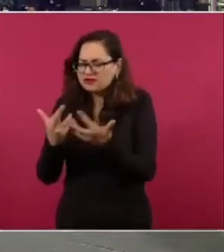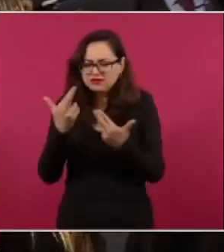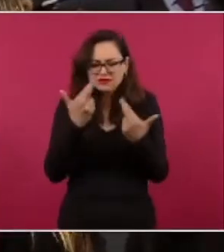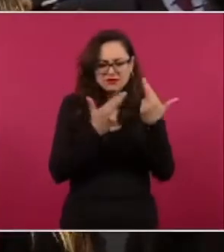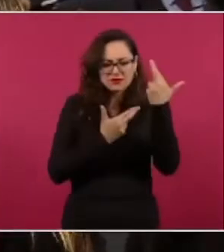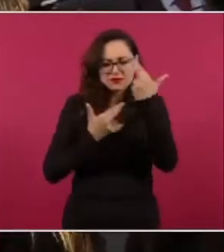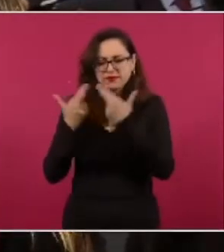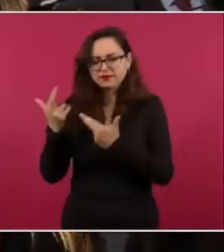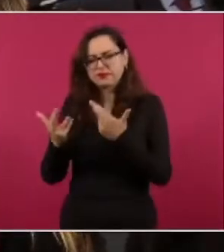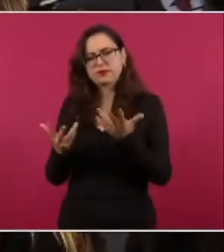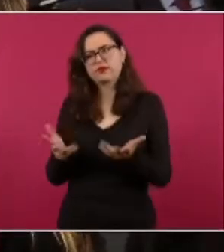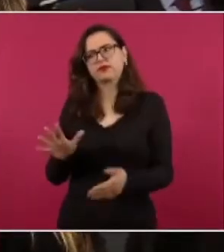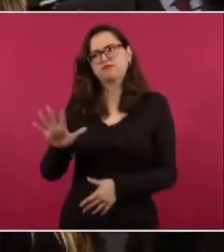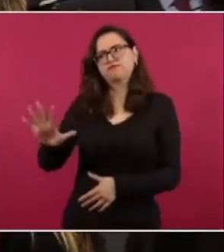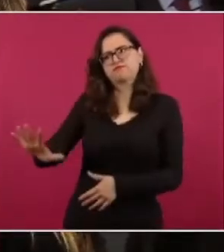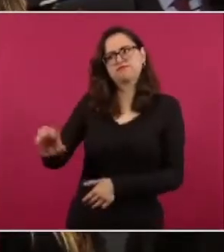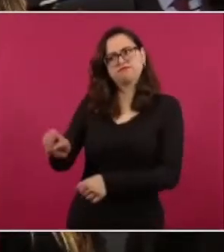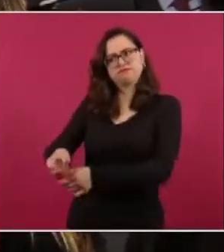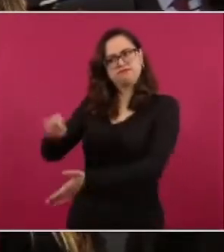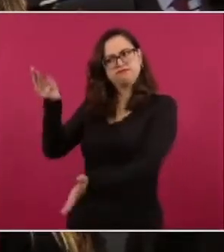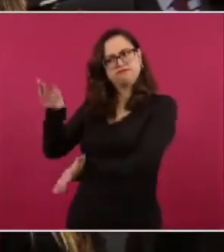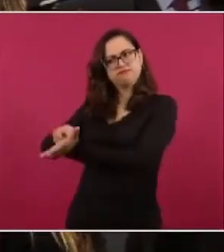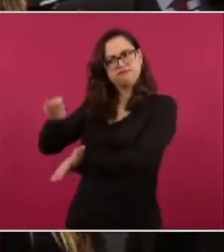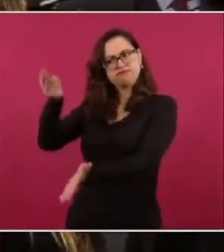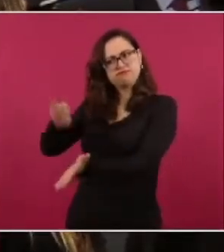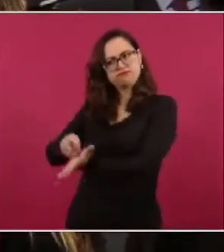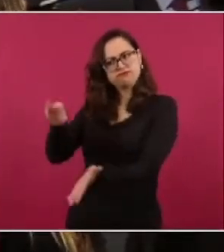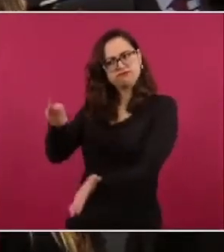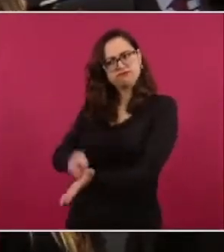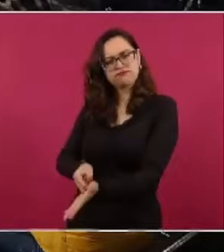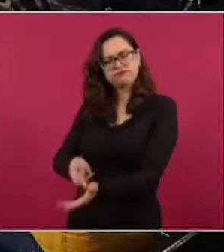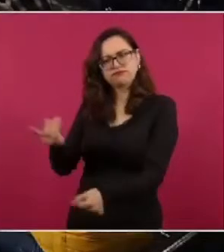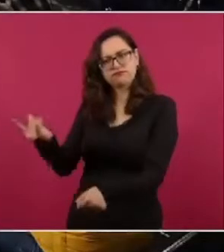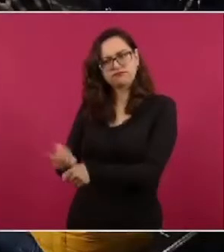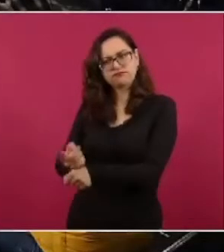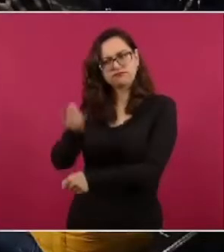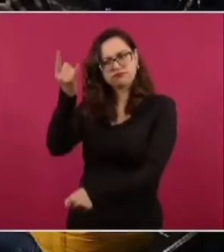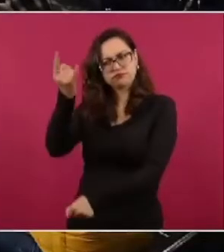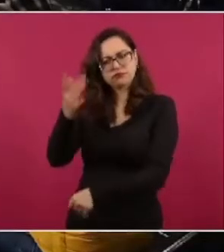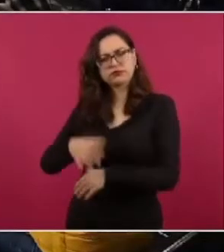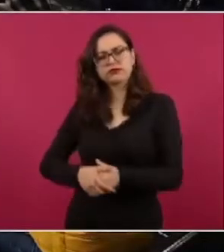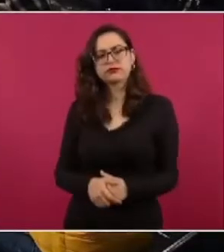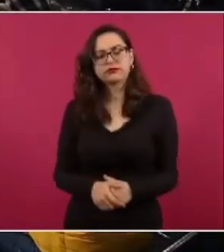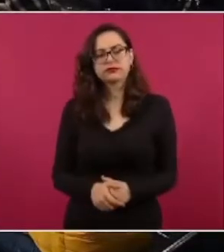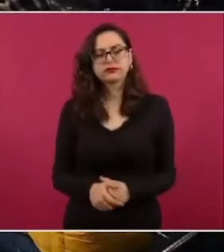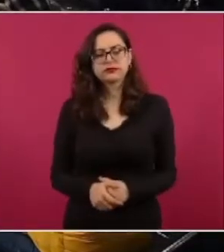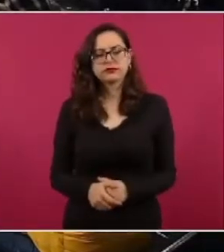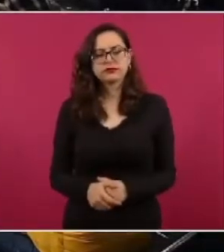realizó penalizaciones a esta empresa por incumplimiento de contrato.